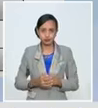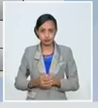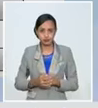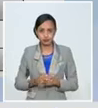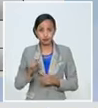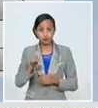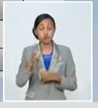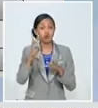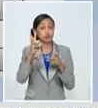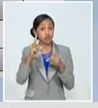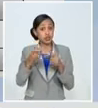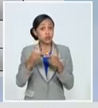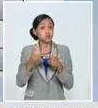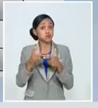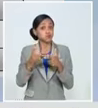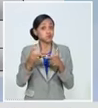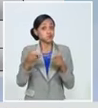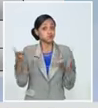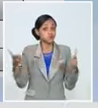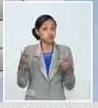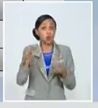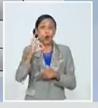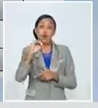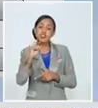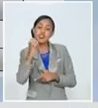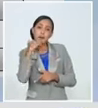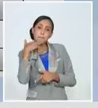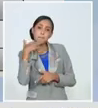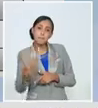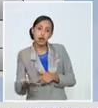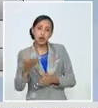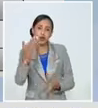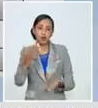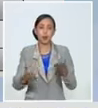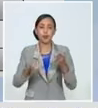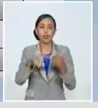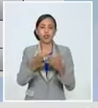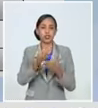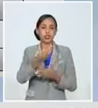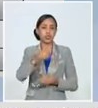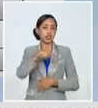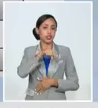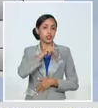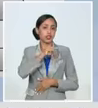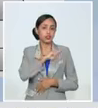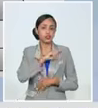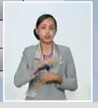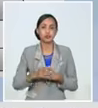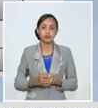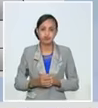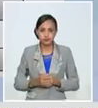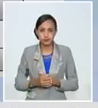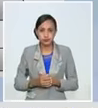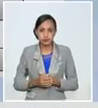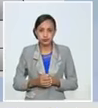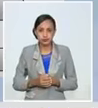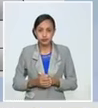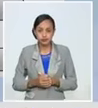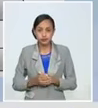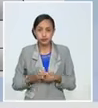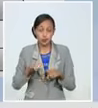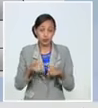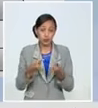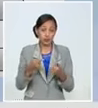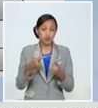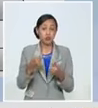elevada, 80 más que el día anterior, y esto hace que la positividad de las